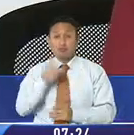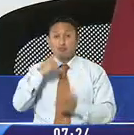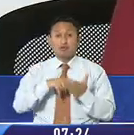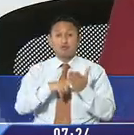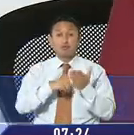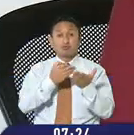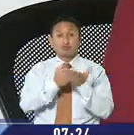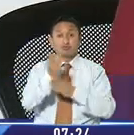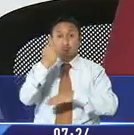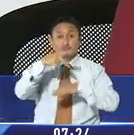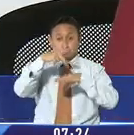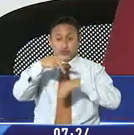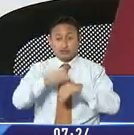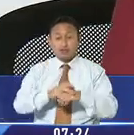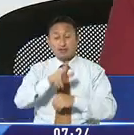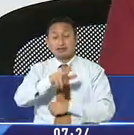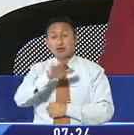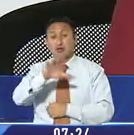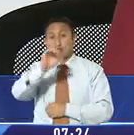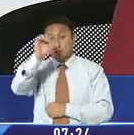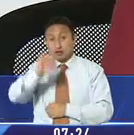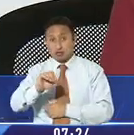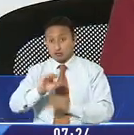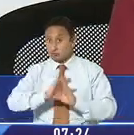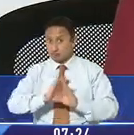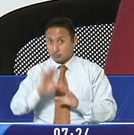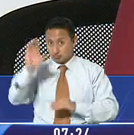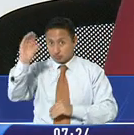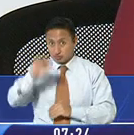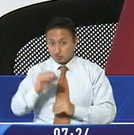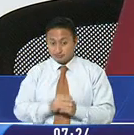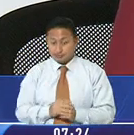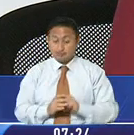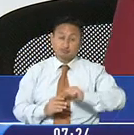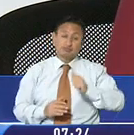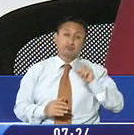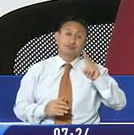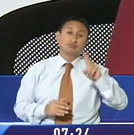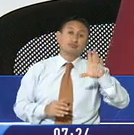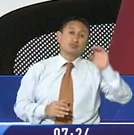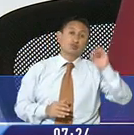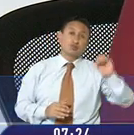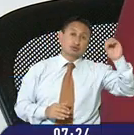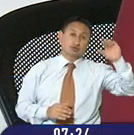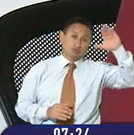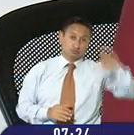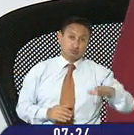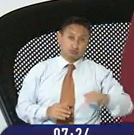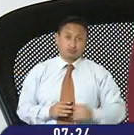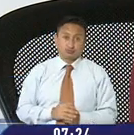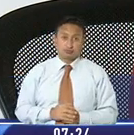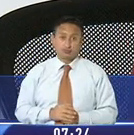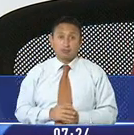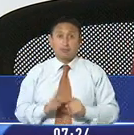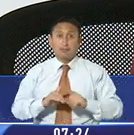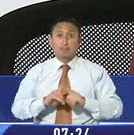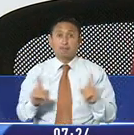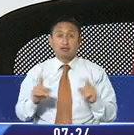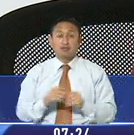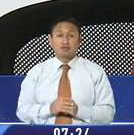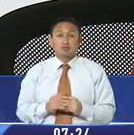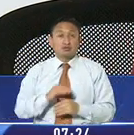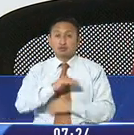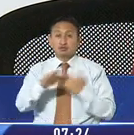directa del 35%, otras carreras que tienen una beca del 25%, pero en cualquier caso todos